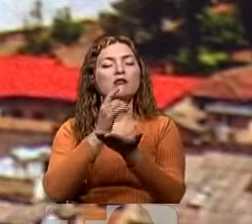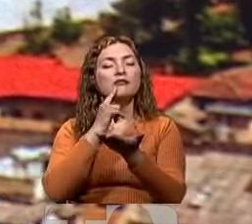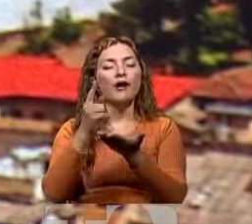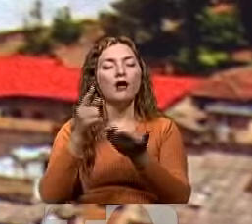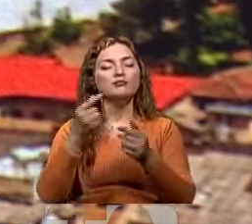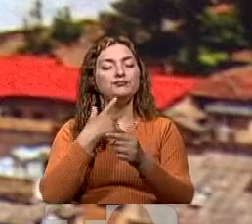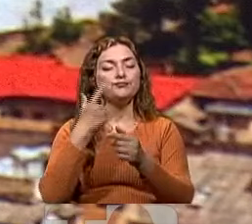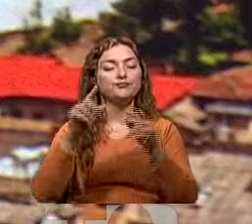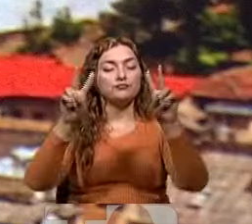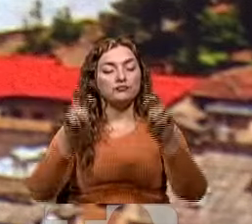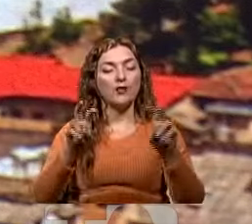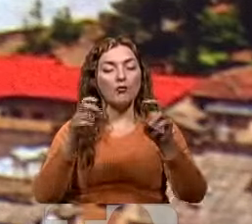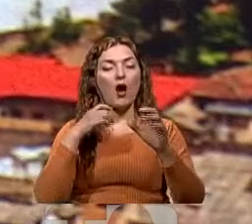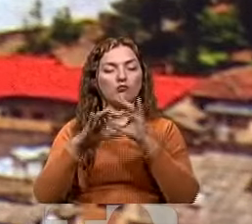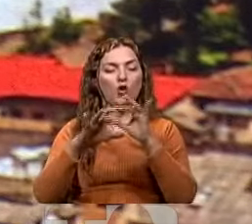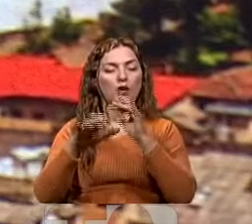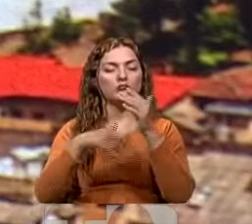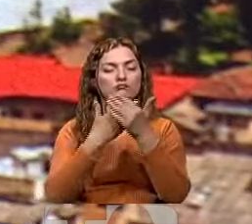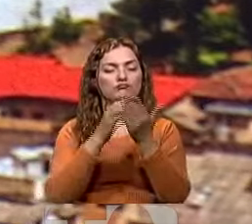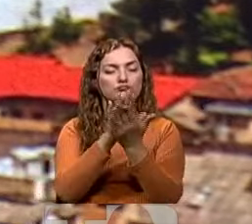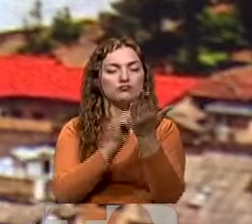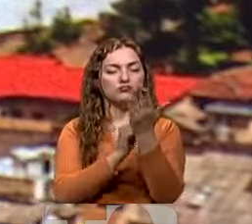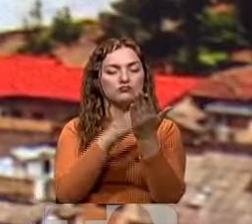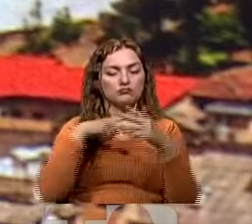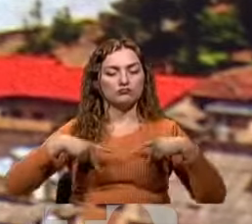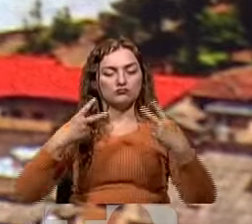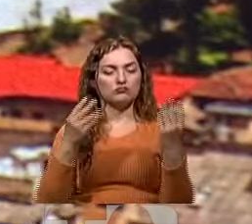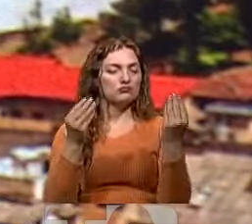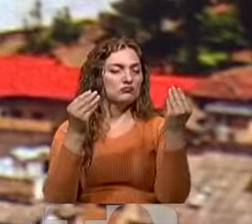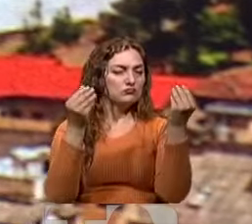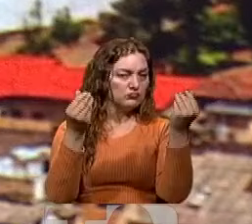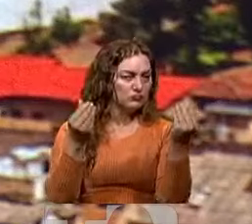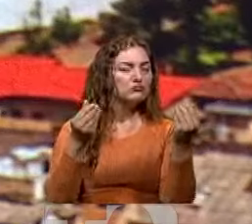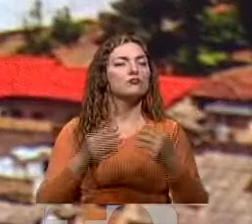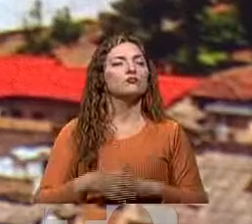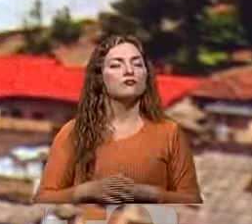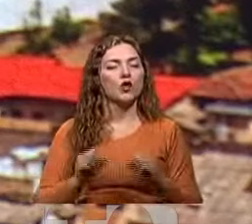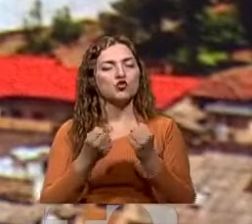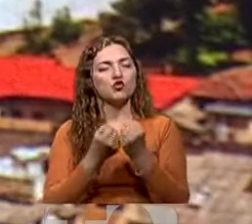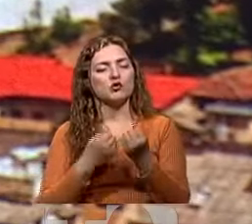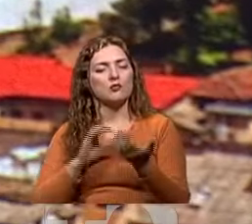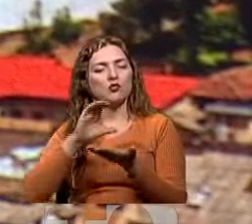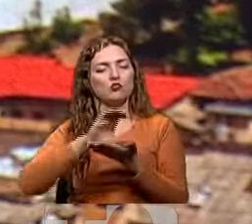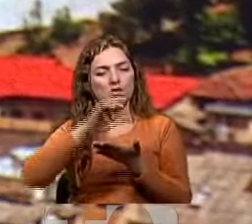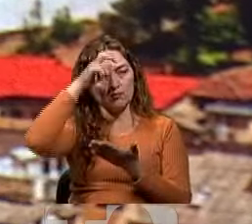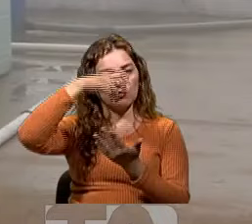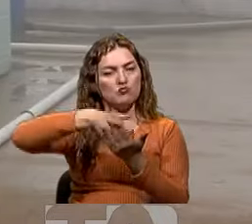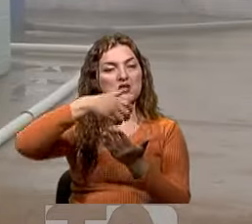proyecto busca mejorar la calidad de vida y también forma parte del programa de compensación social de una minera.